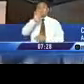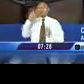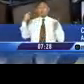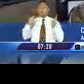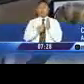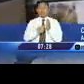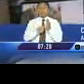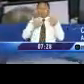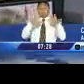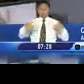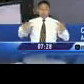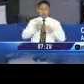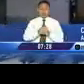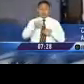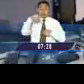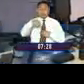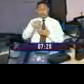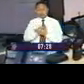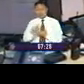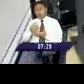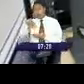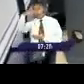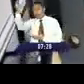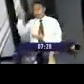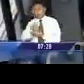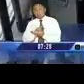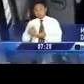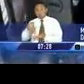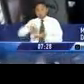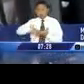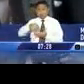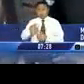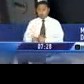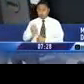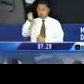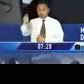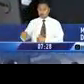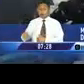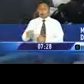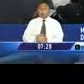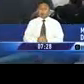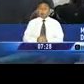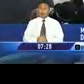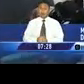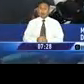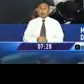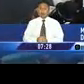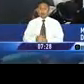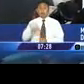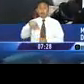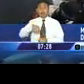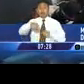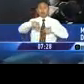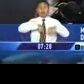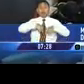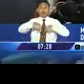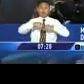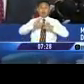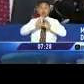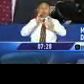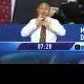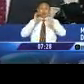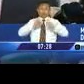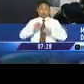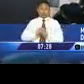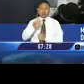que Dios quiera entre esta y la próxima semana será adjudicado el contrato para ponerle 2 cámaras por transporte escolar,